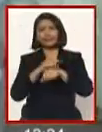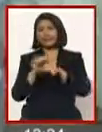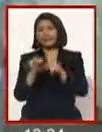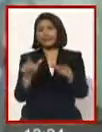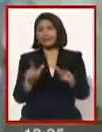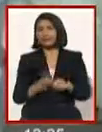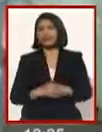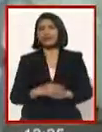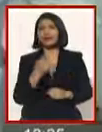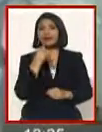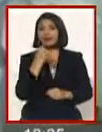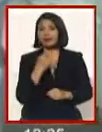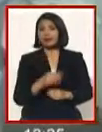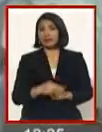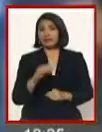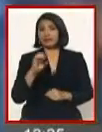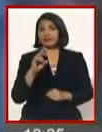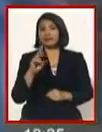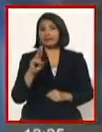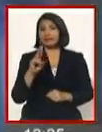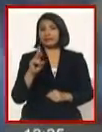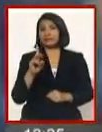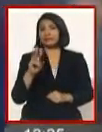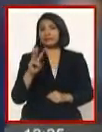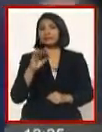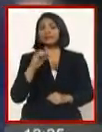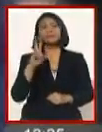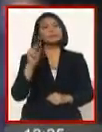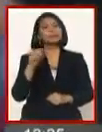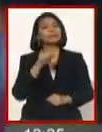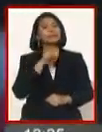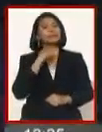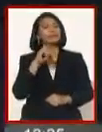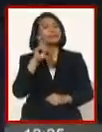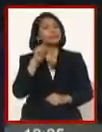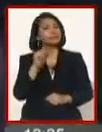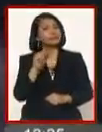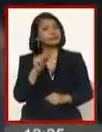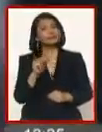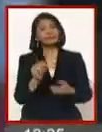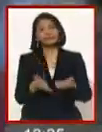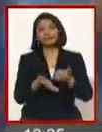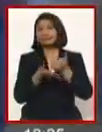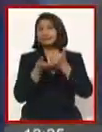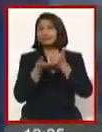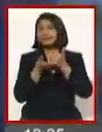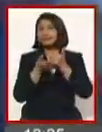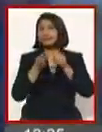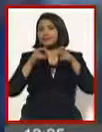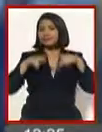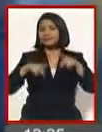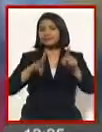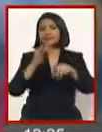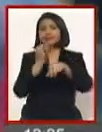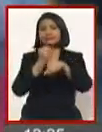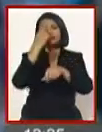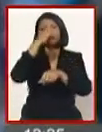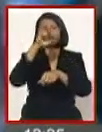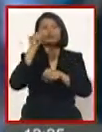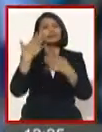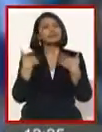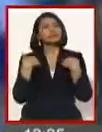región. Su vocero Edwin Bazán aseguró de que ellos no son sacerdotes consagrados por la Iglesia Católica y que tampoco